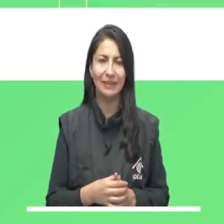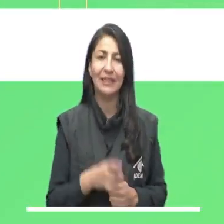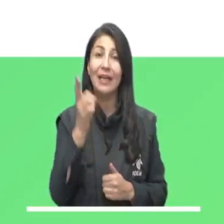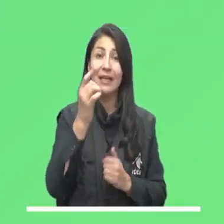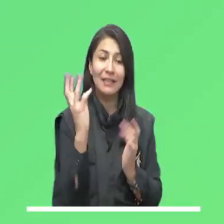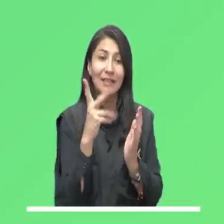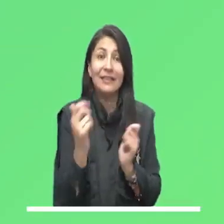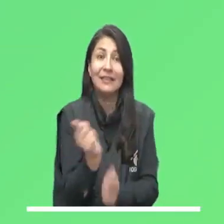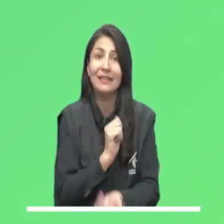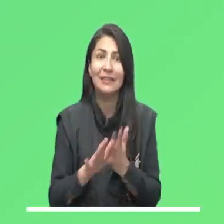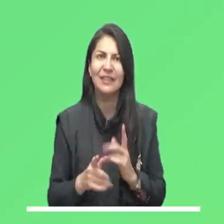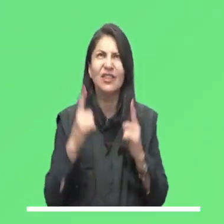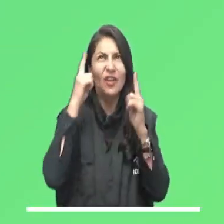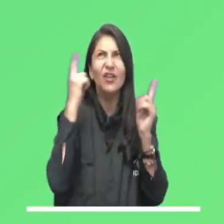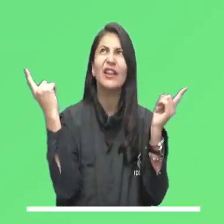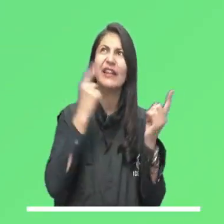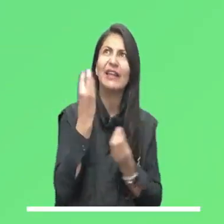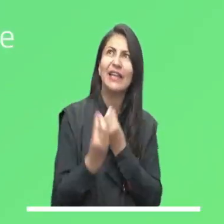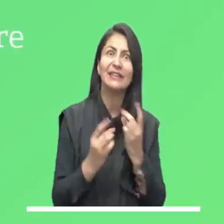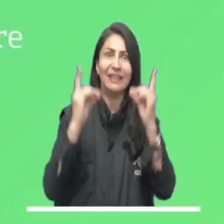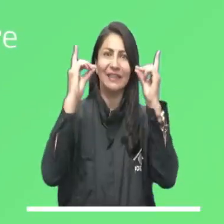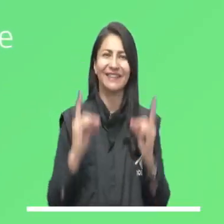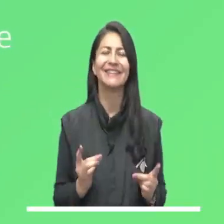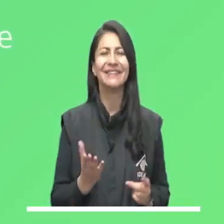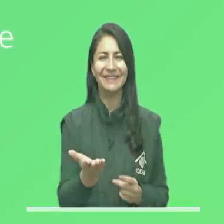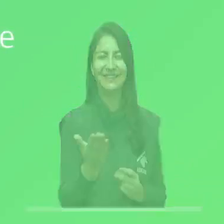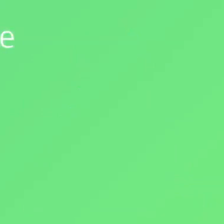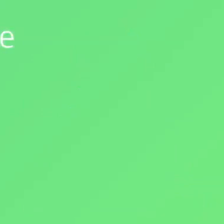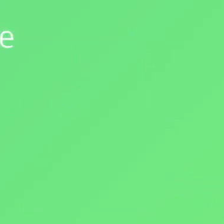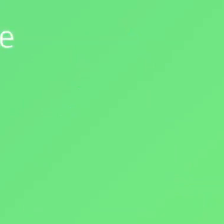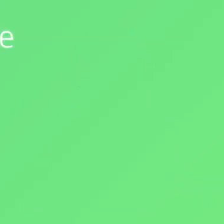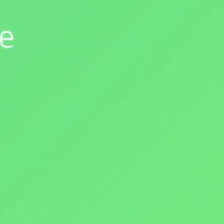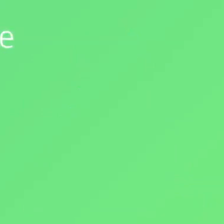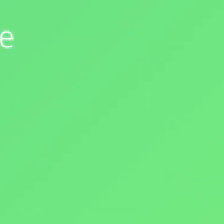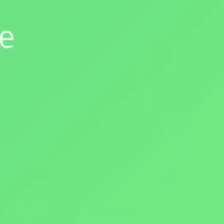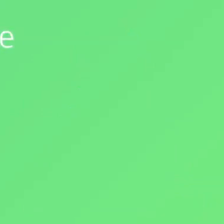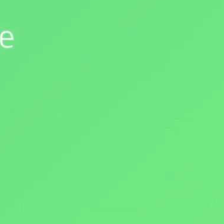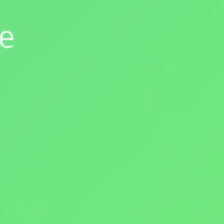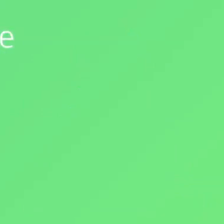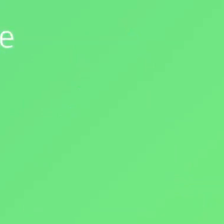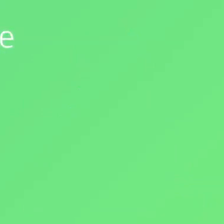Descárguela gratis, planee su día y tome las mejores decisiones.